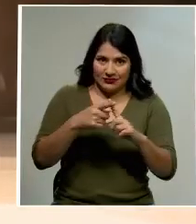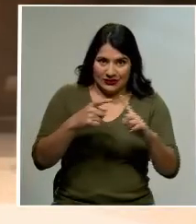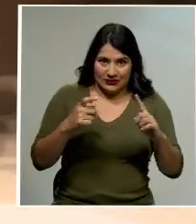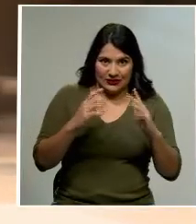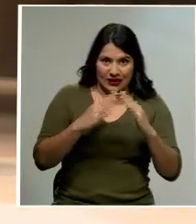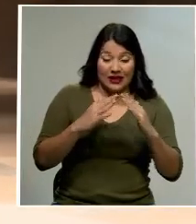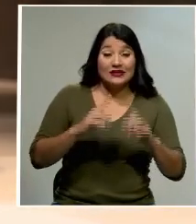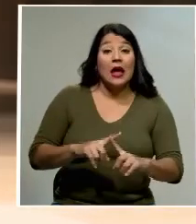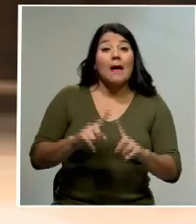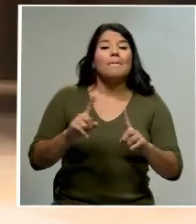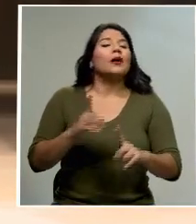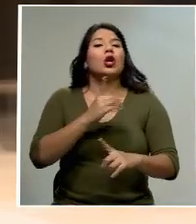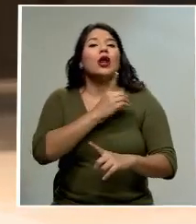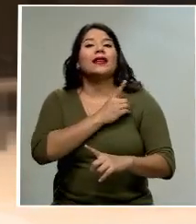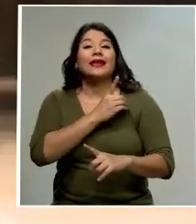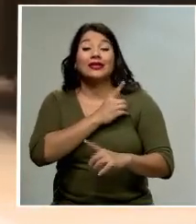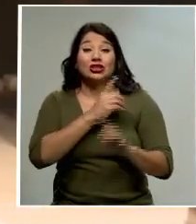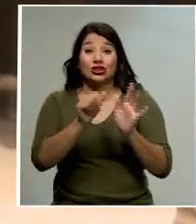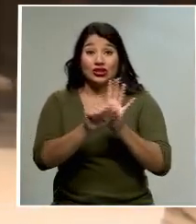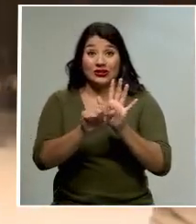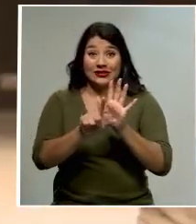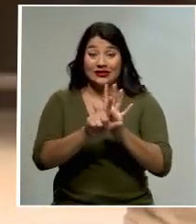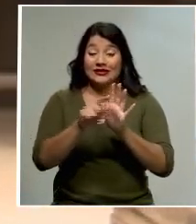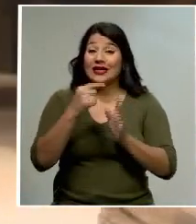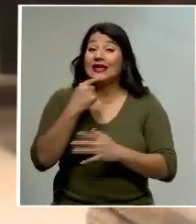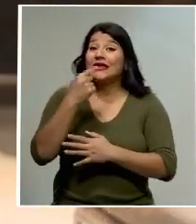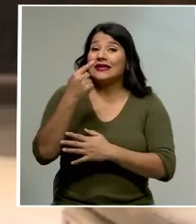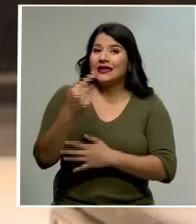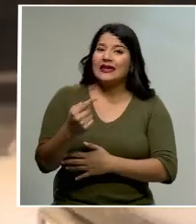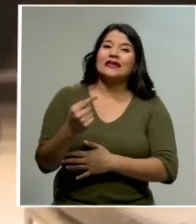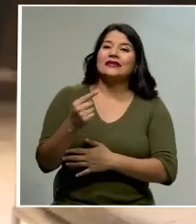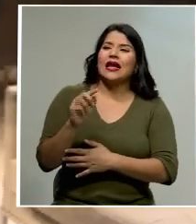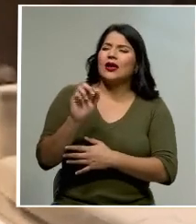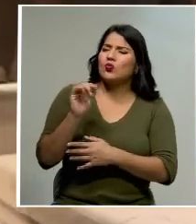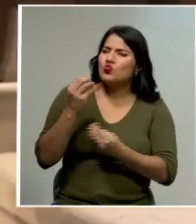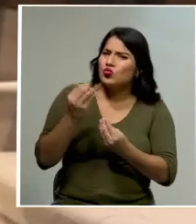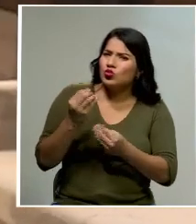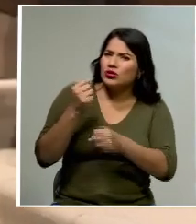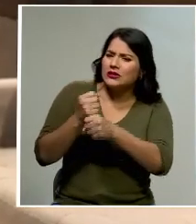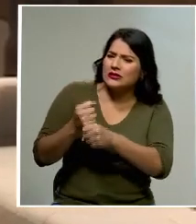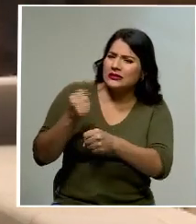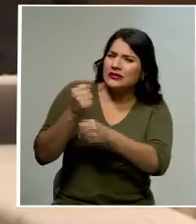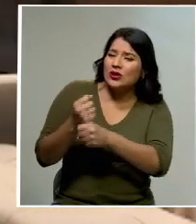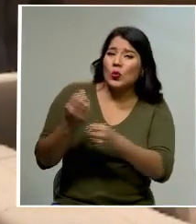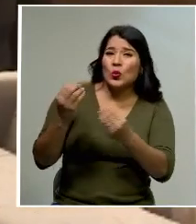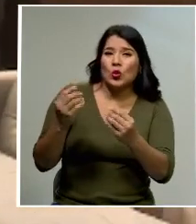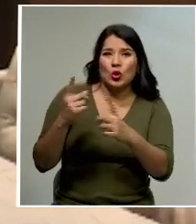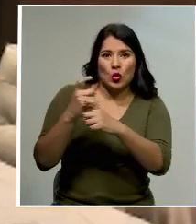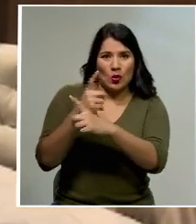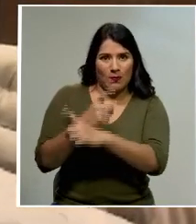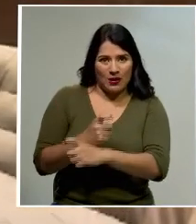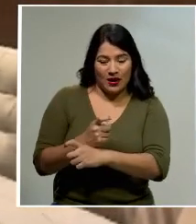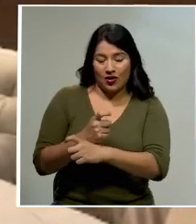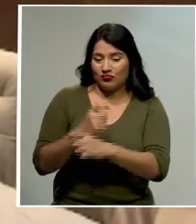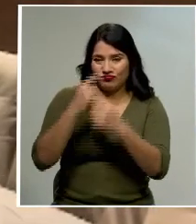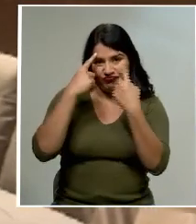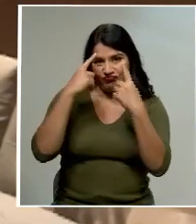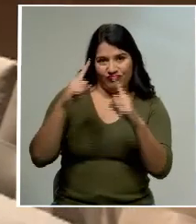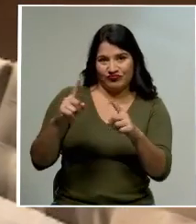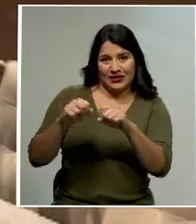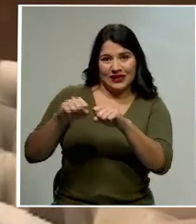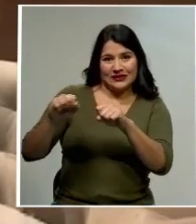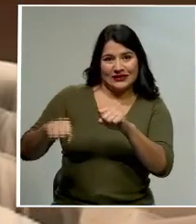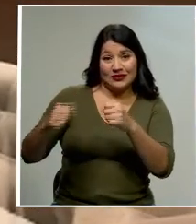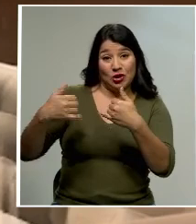la dirección del primer poder de la República aseguran que ha sido un trabajo sumamente complejo y que el sistema aún